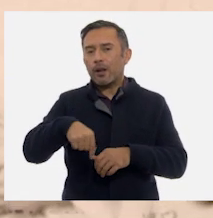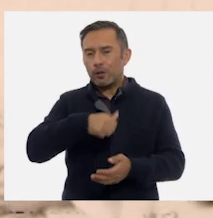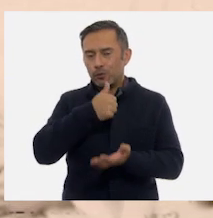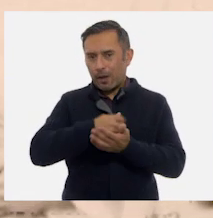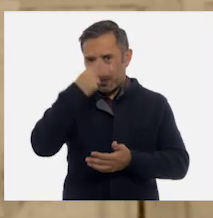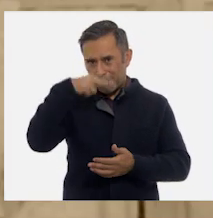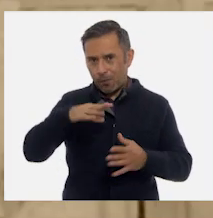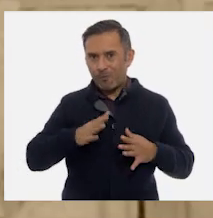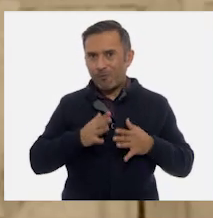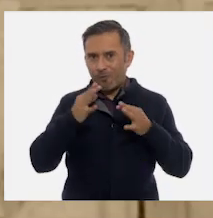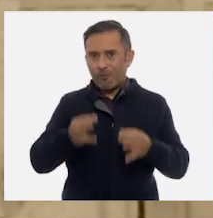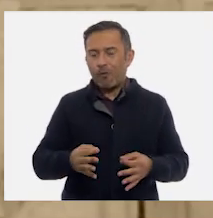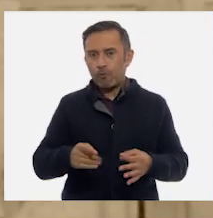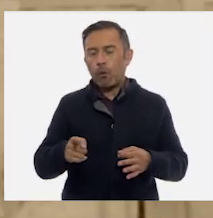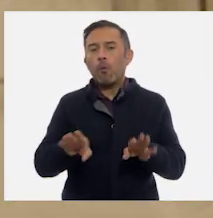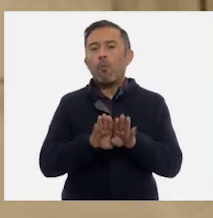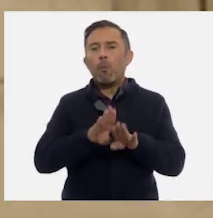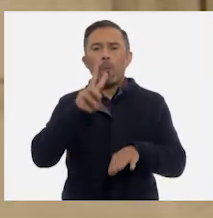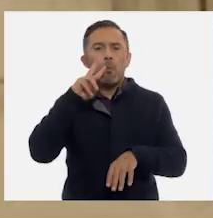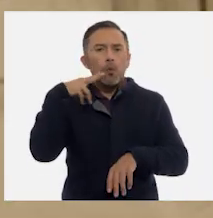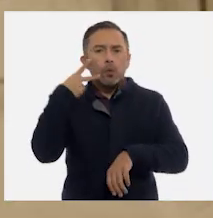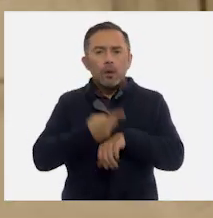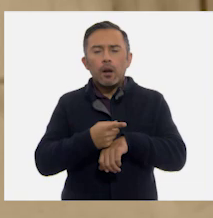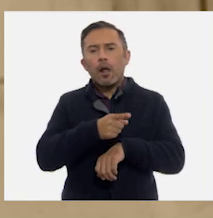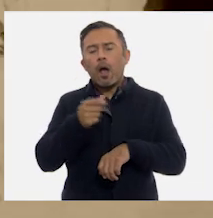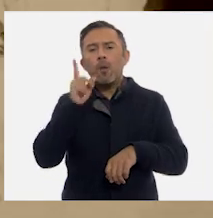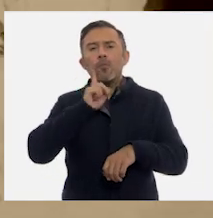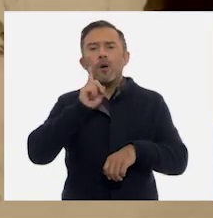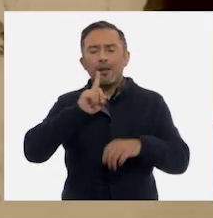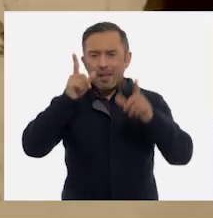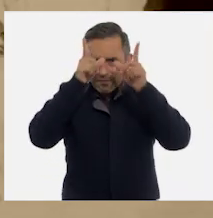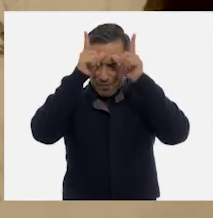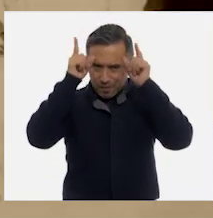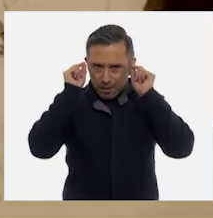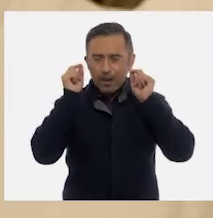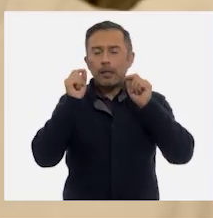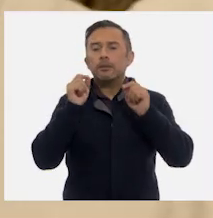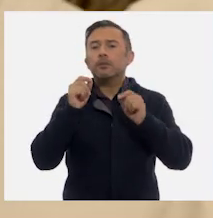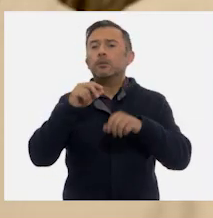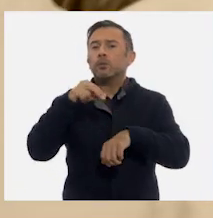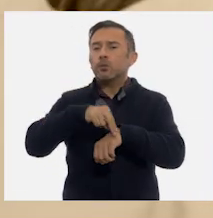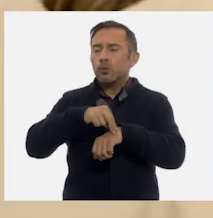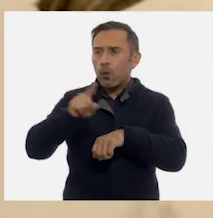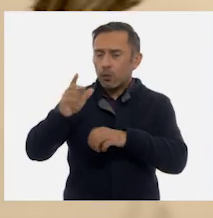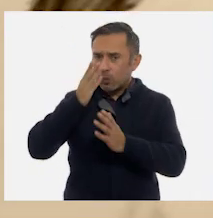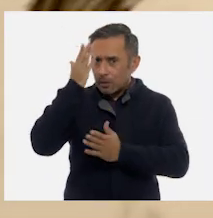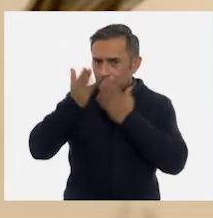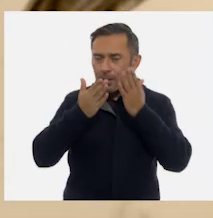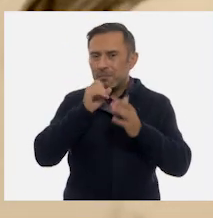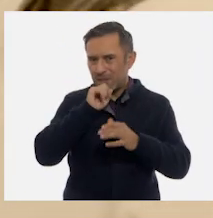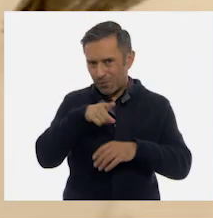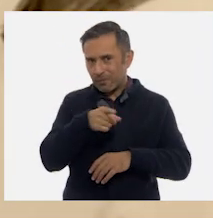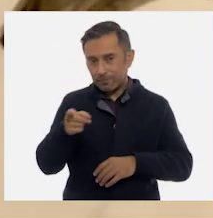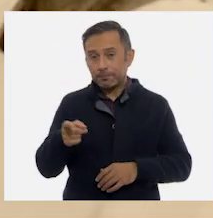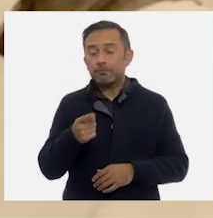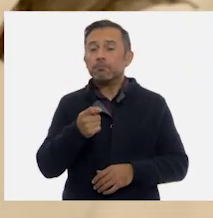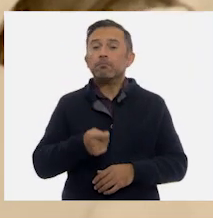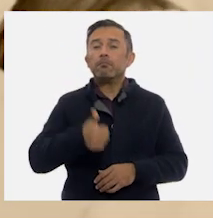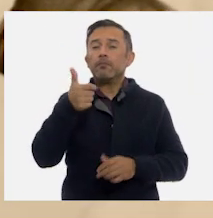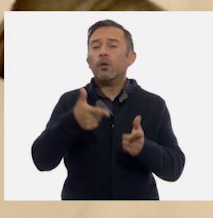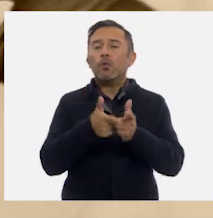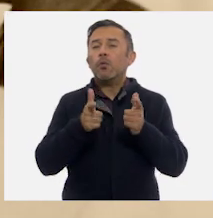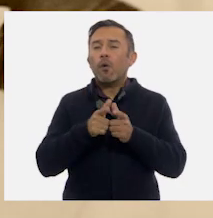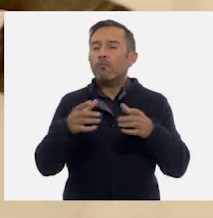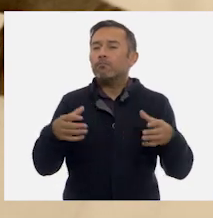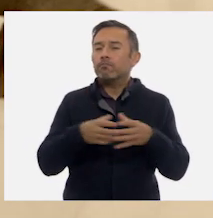organización voluntaria compuesta por enfermeras, estudiantes de medicina y médicos. La primera brigada se dirigió a Ciudad Juárez,